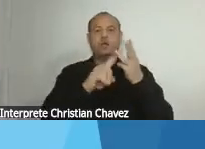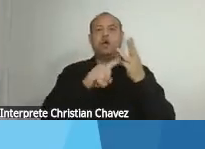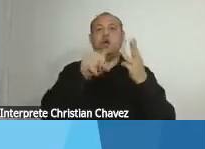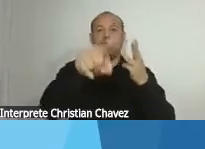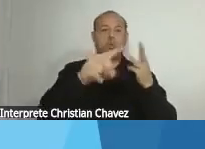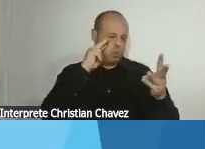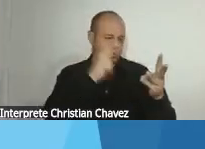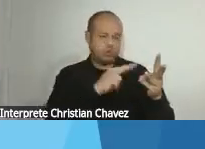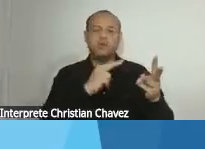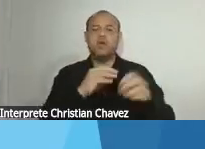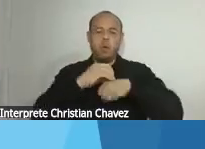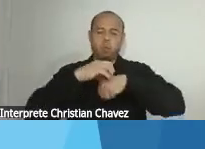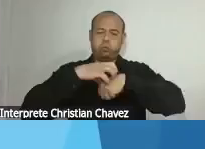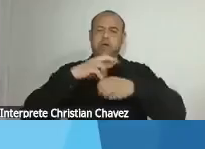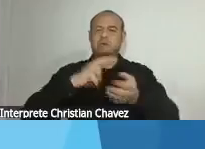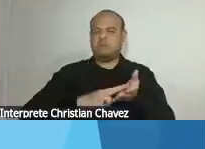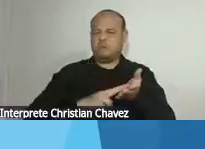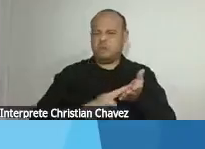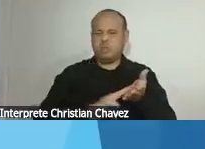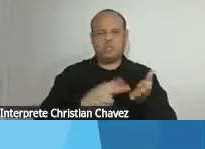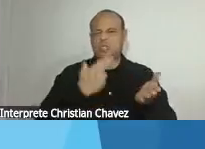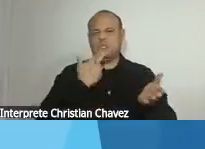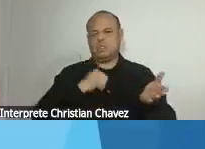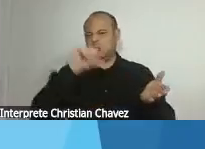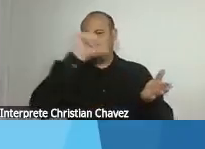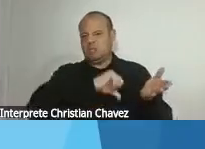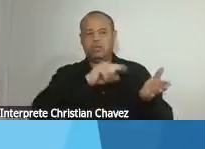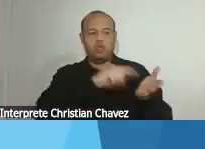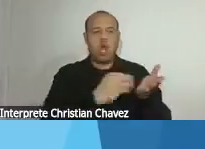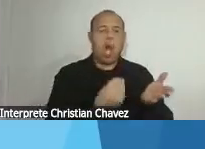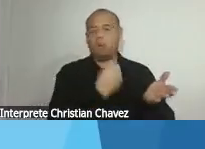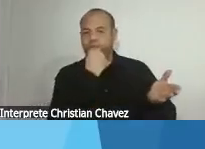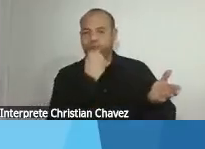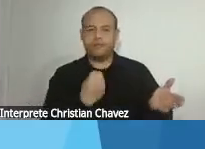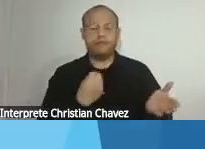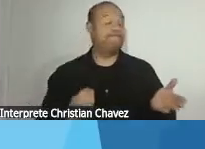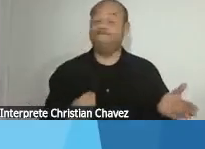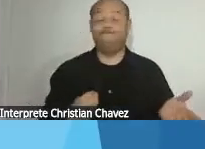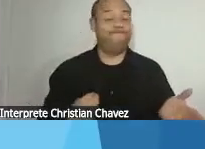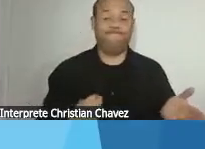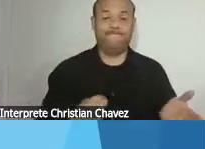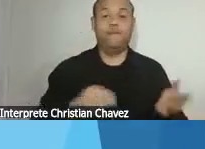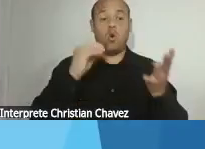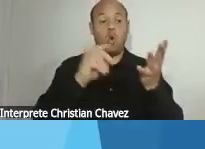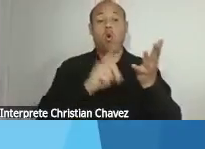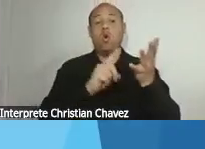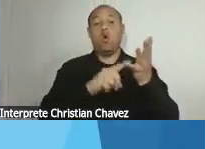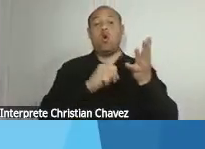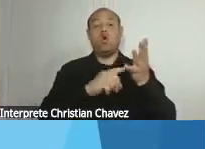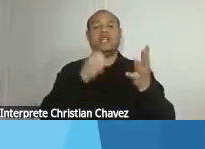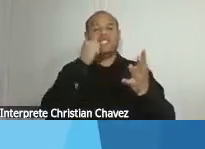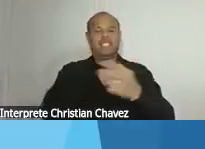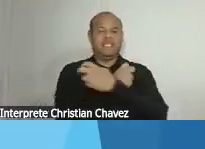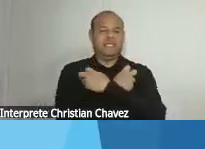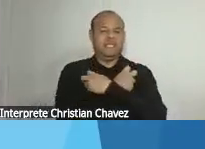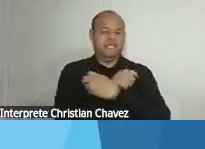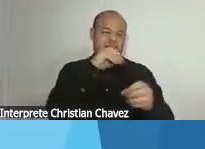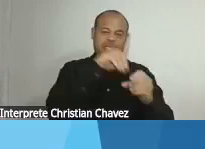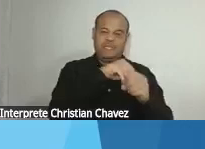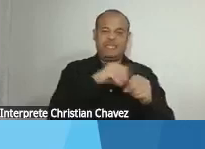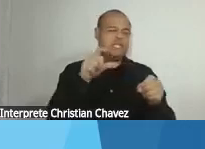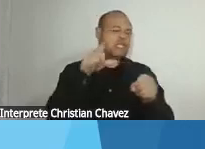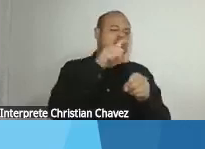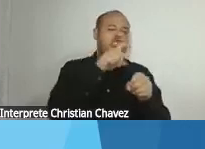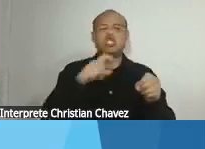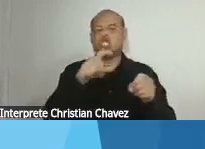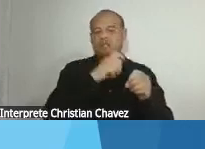¿sí? Una toxina. Para esto, en cuestión de la inocuidad, se tiene que tener un buen manejo